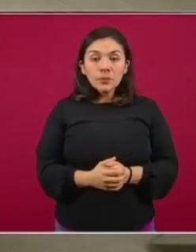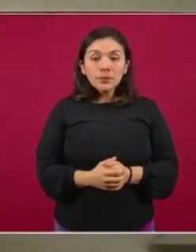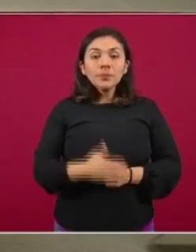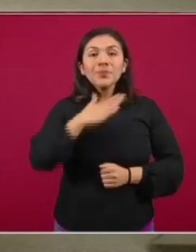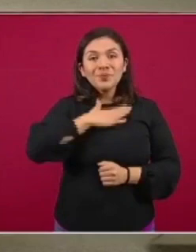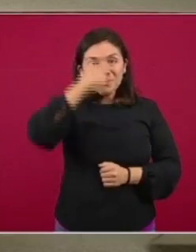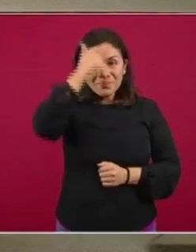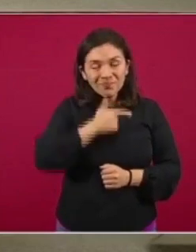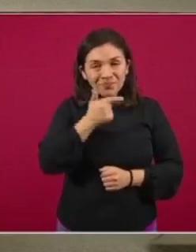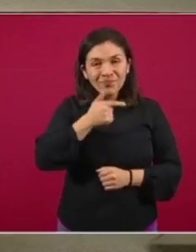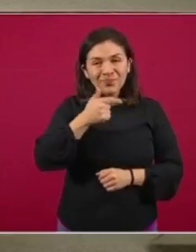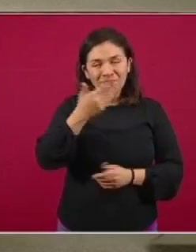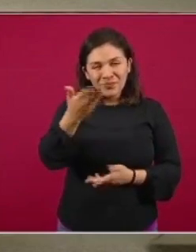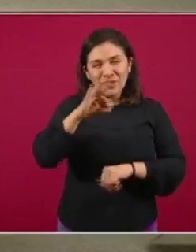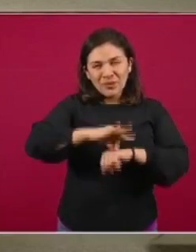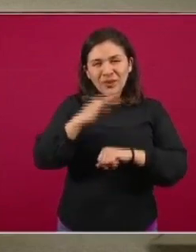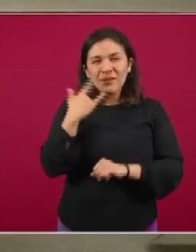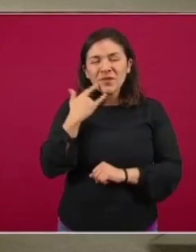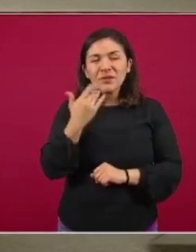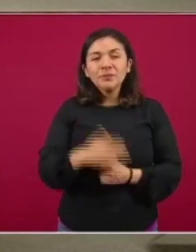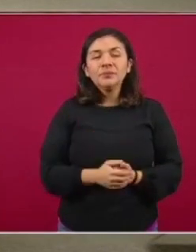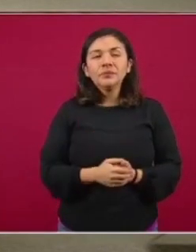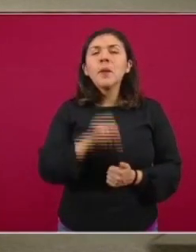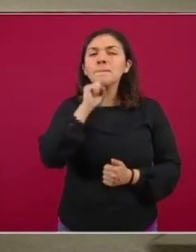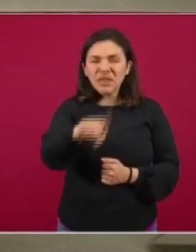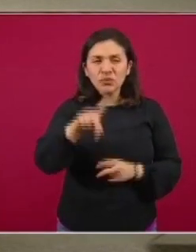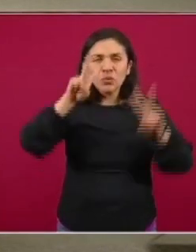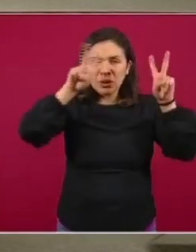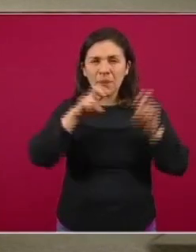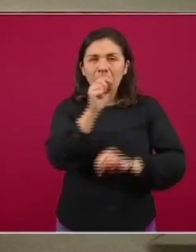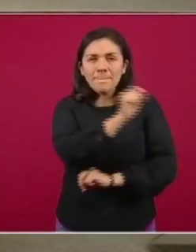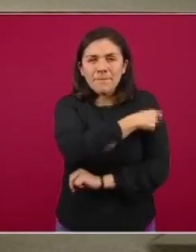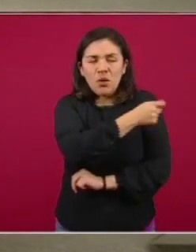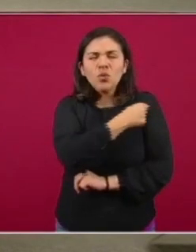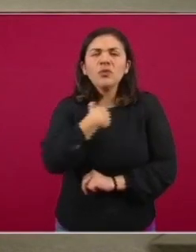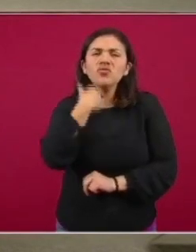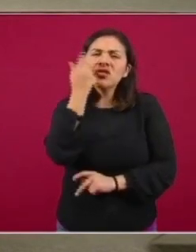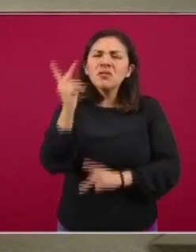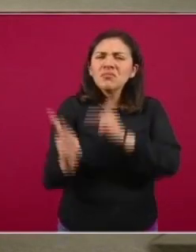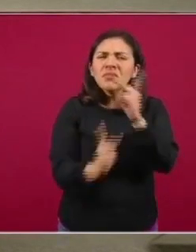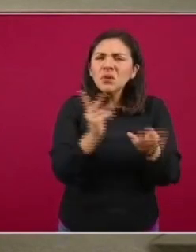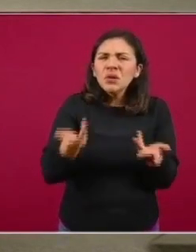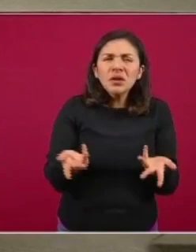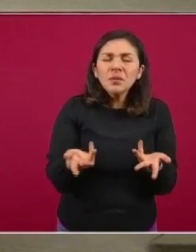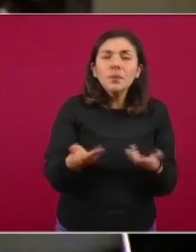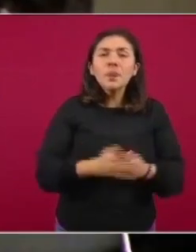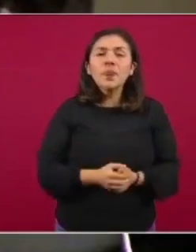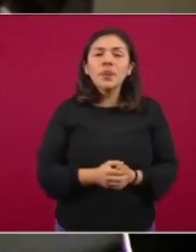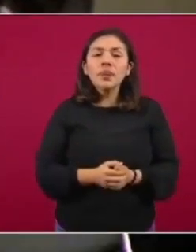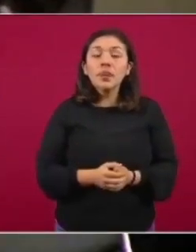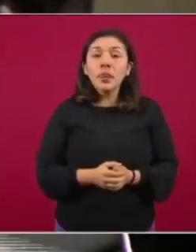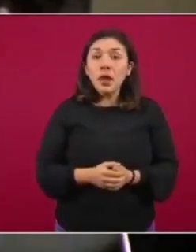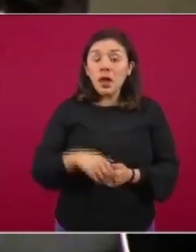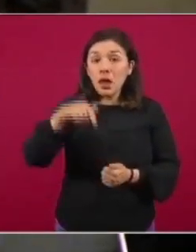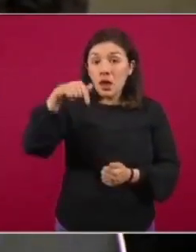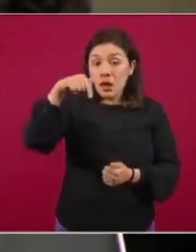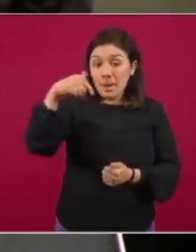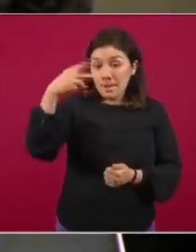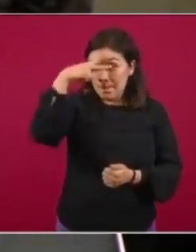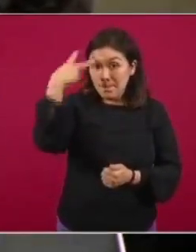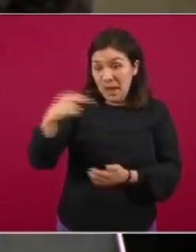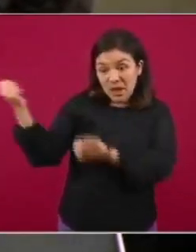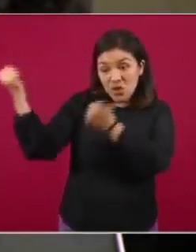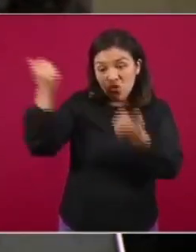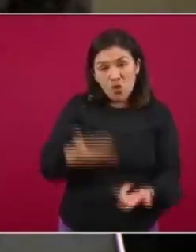Gracias, buenas noches, doctor, muy amable. Hablando justo de la vacuna, quisiera preguntarle, ¿cuándo llega a México? El viernes se dio